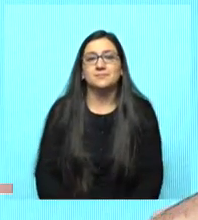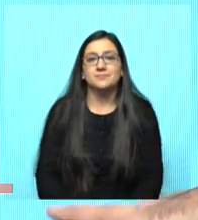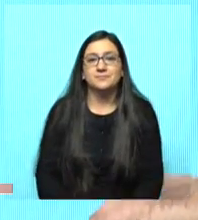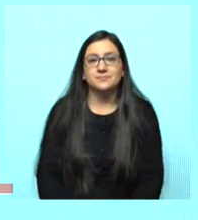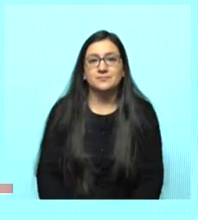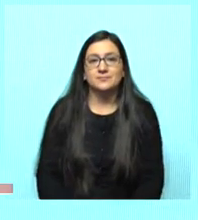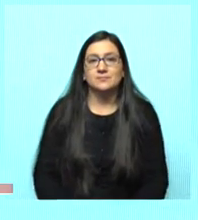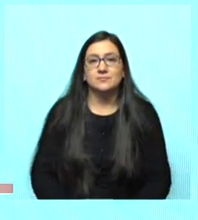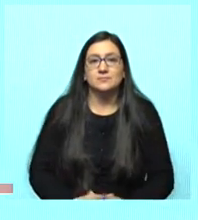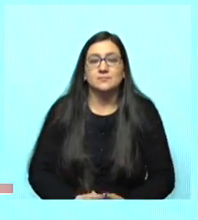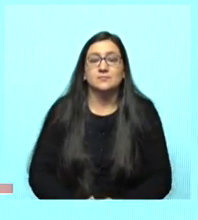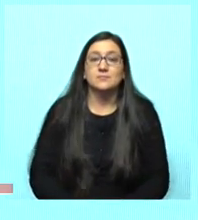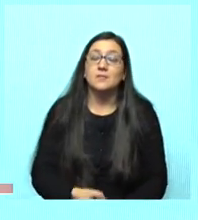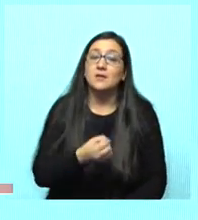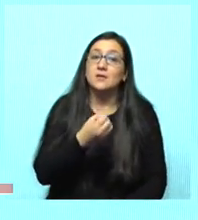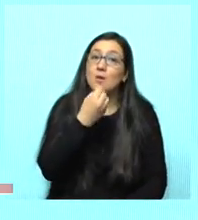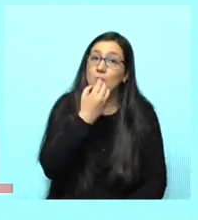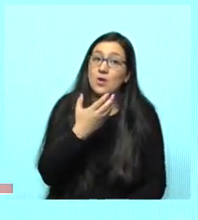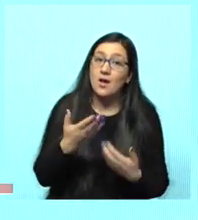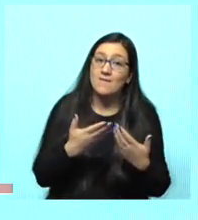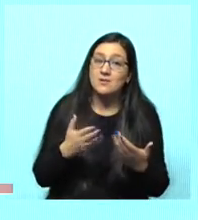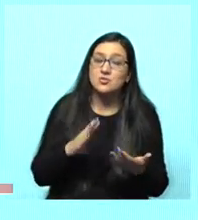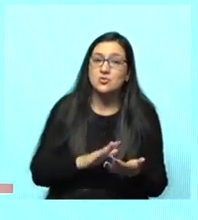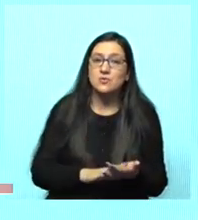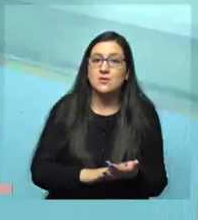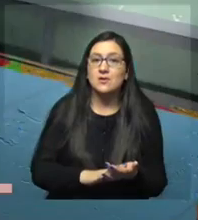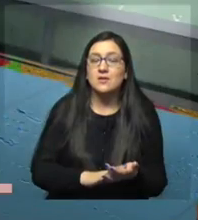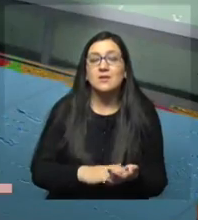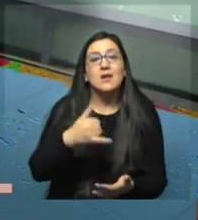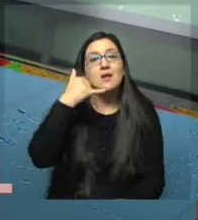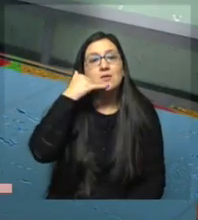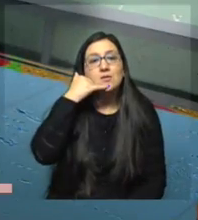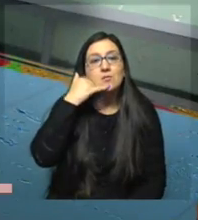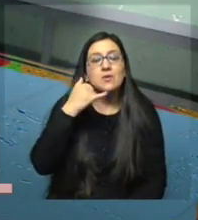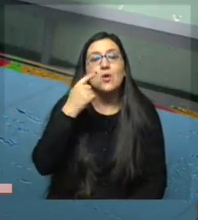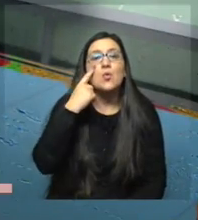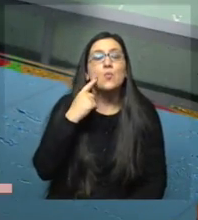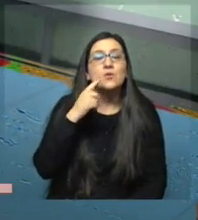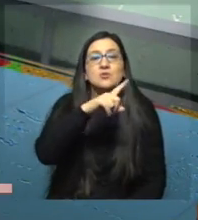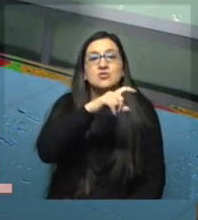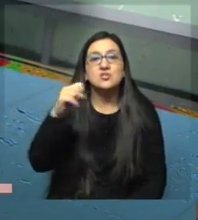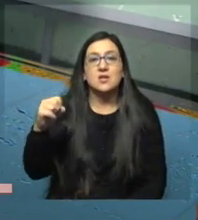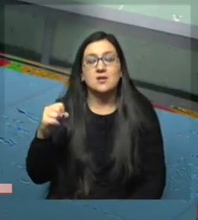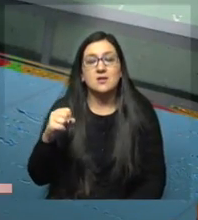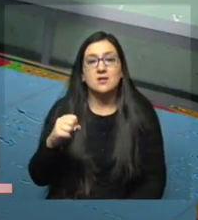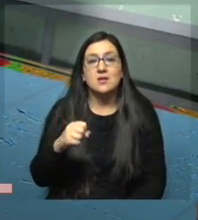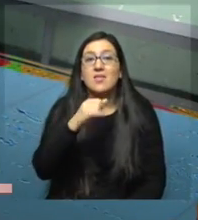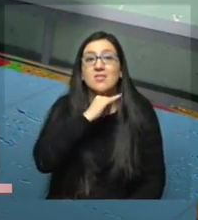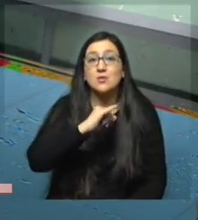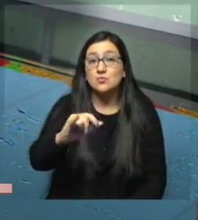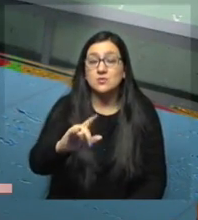otro. Está bueno destacar esto de la línea, ¿cómo es bien lo de la línea? La línea número 100. Las denuncias son